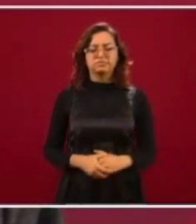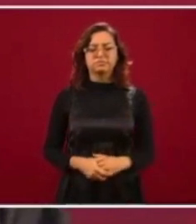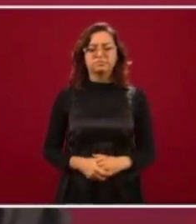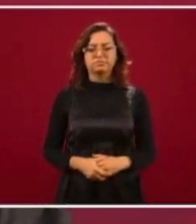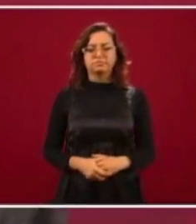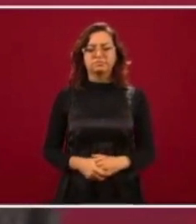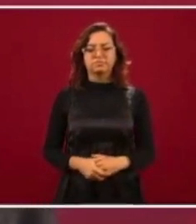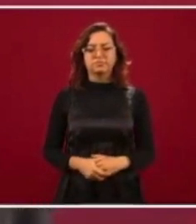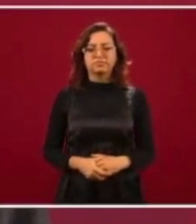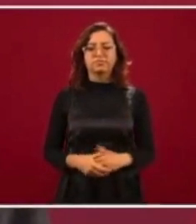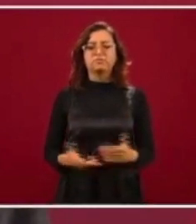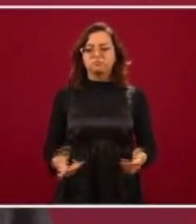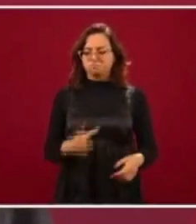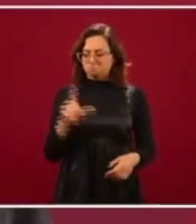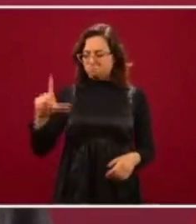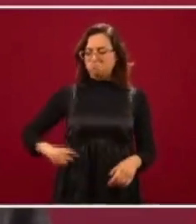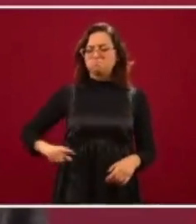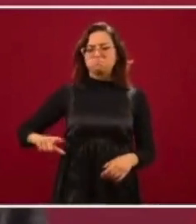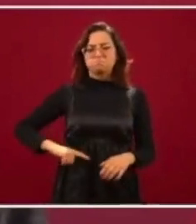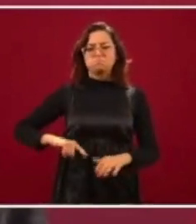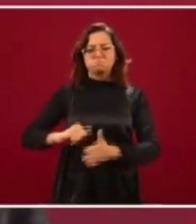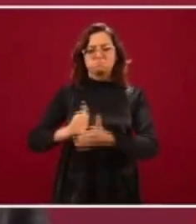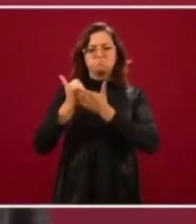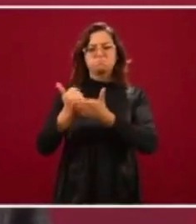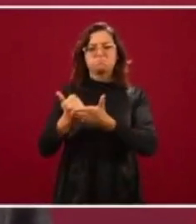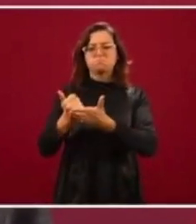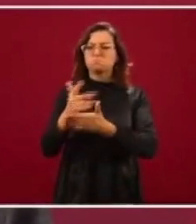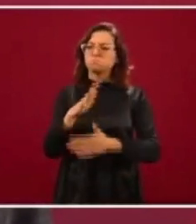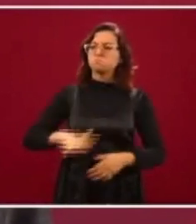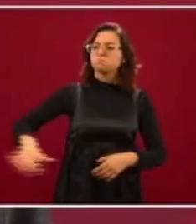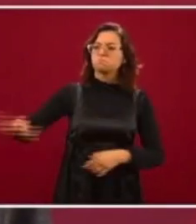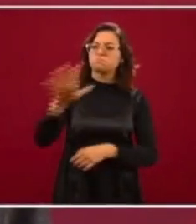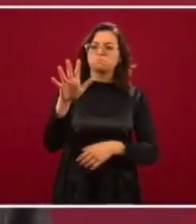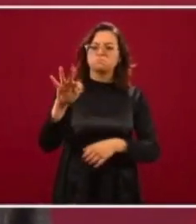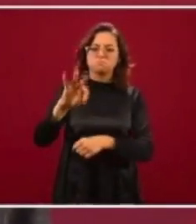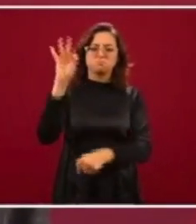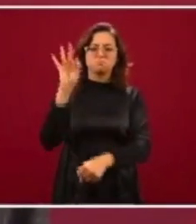Hay un gobierno que protege al pueblo.